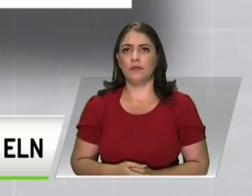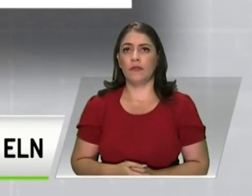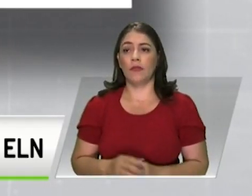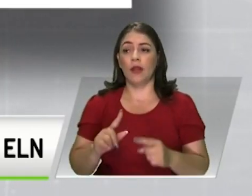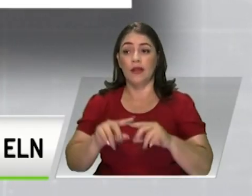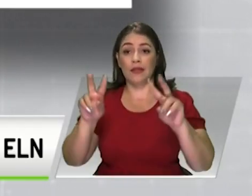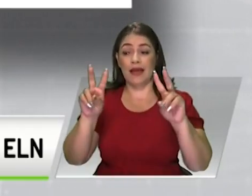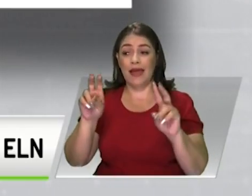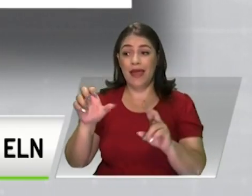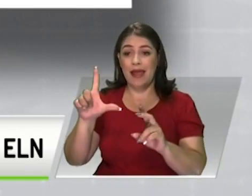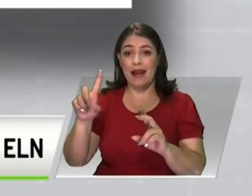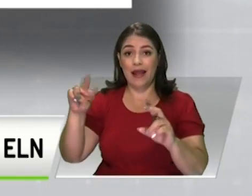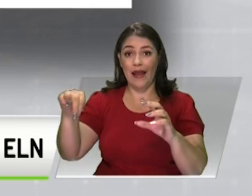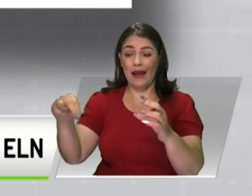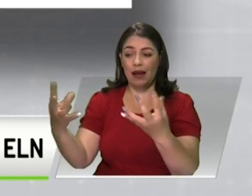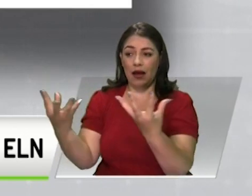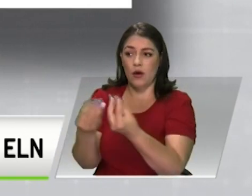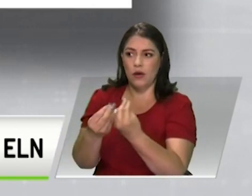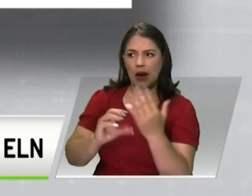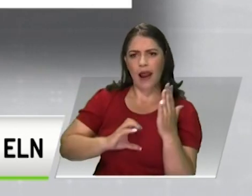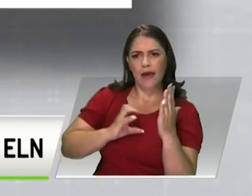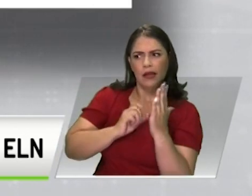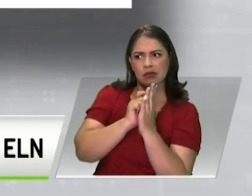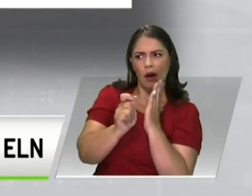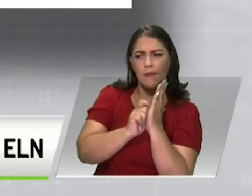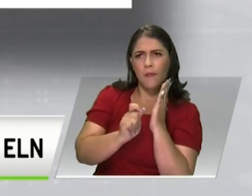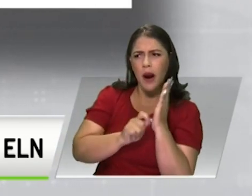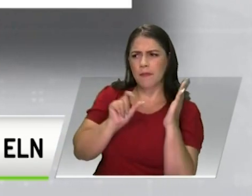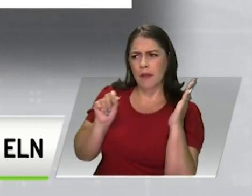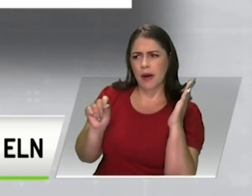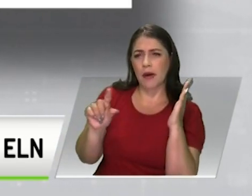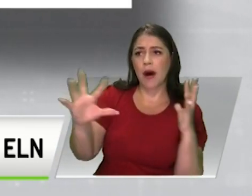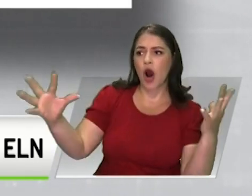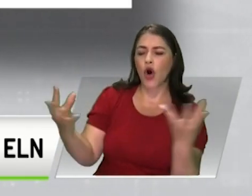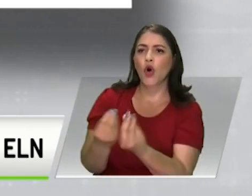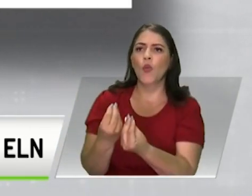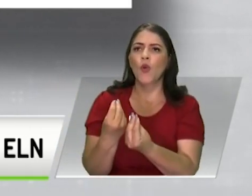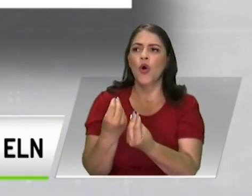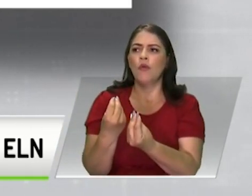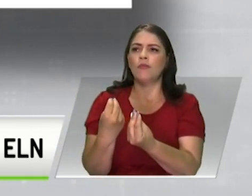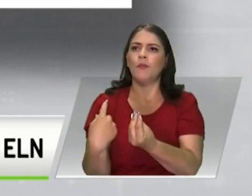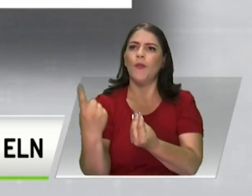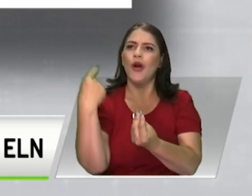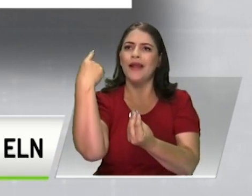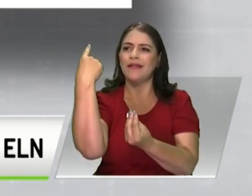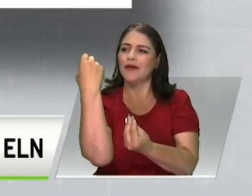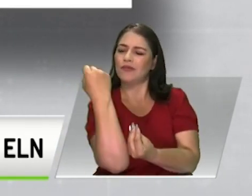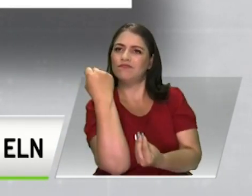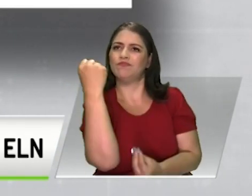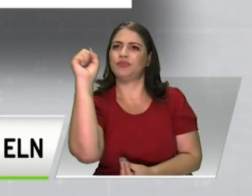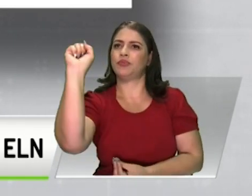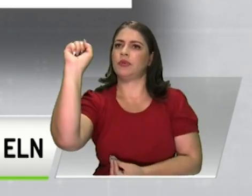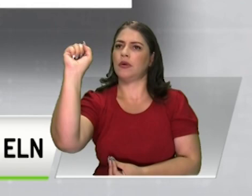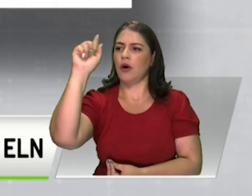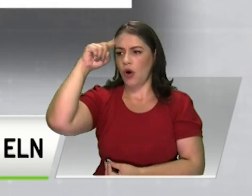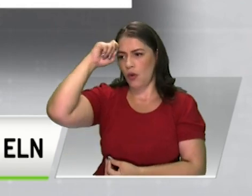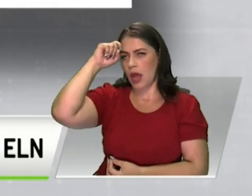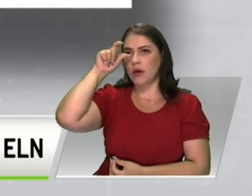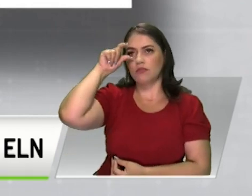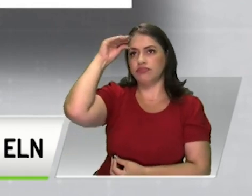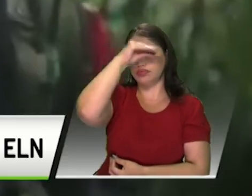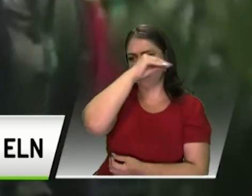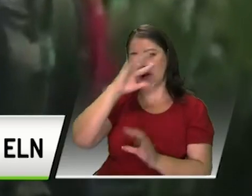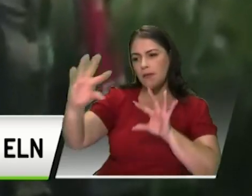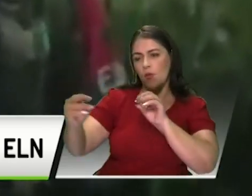legal del eln como organización política Armada Rebelde con la que el gobierno nacional adelanta diálogos de